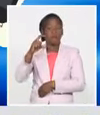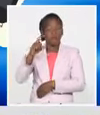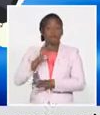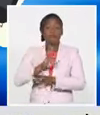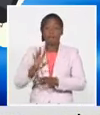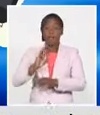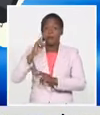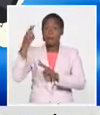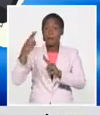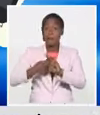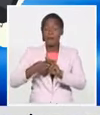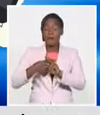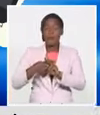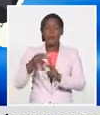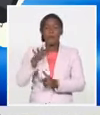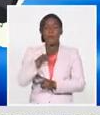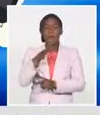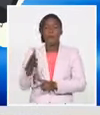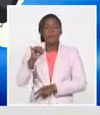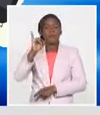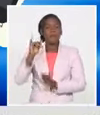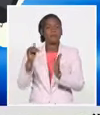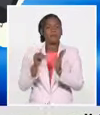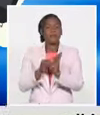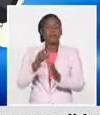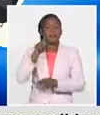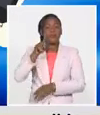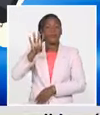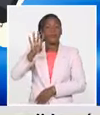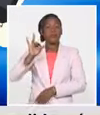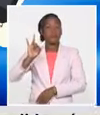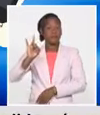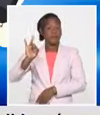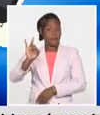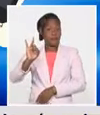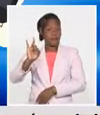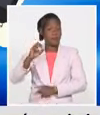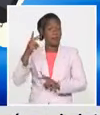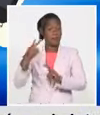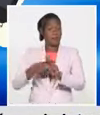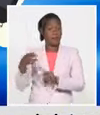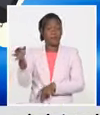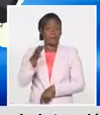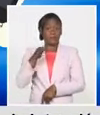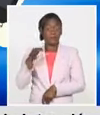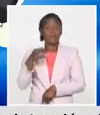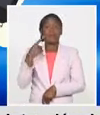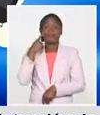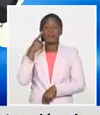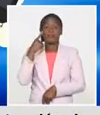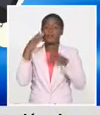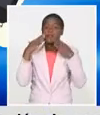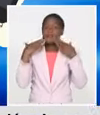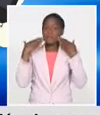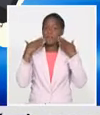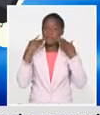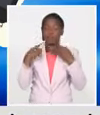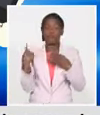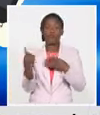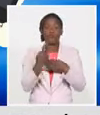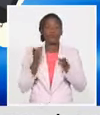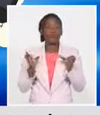6.177 de ese total, de 48.000 voluntarios. Todo un acontecimiento para los voluntarios aquí. Están